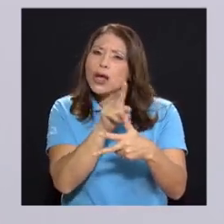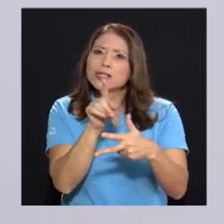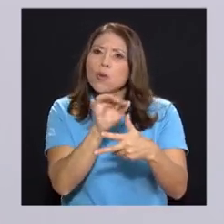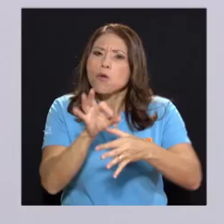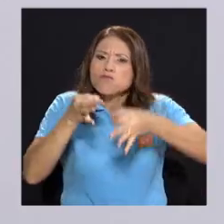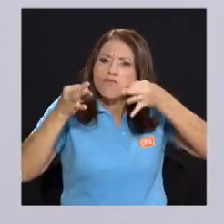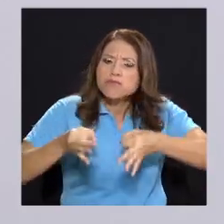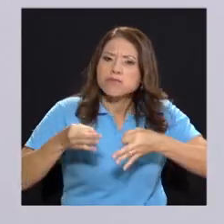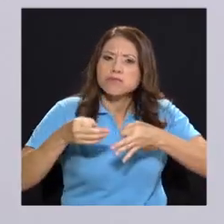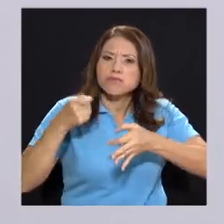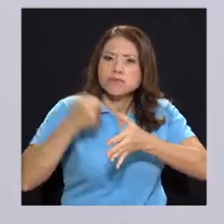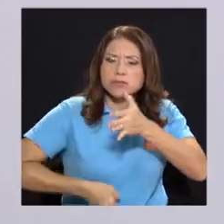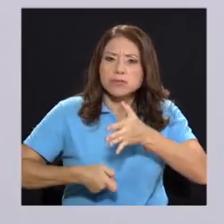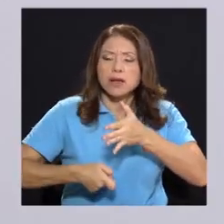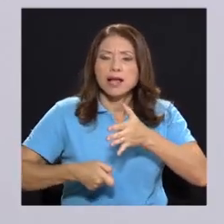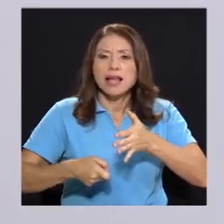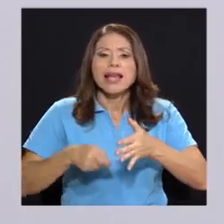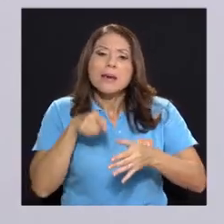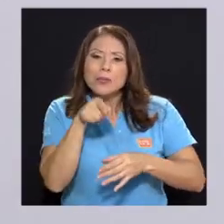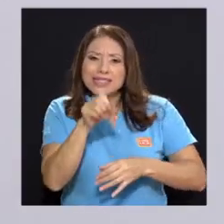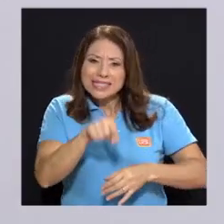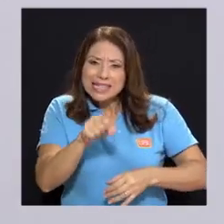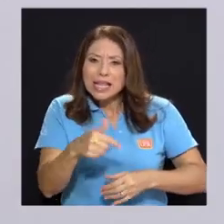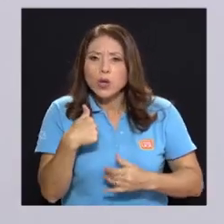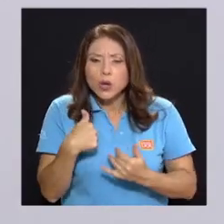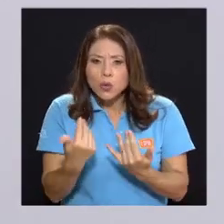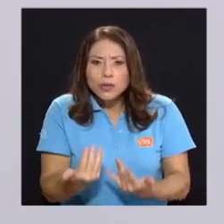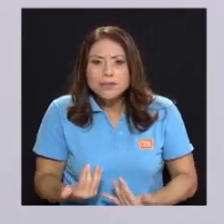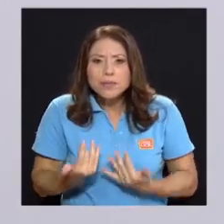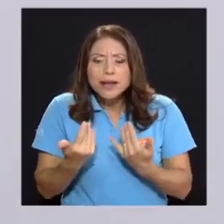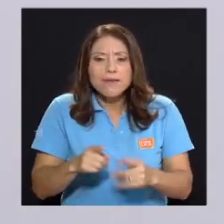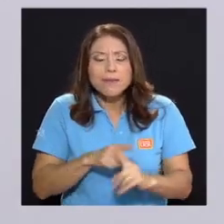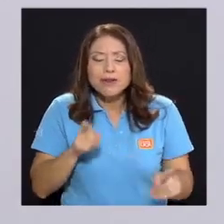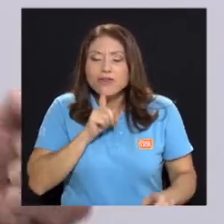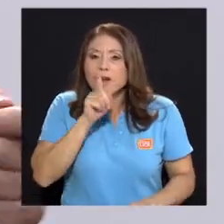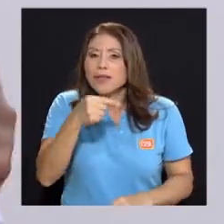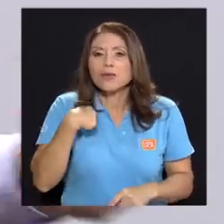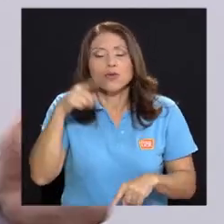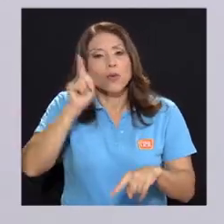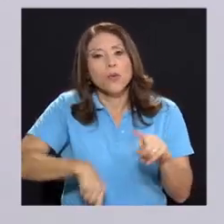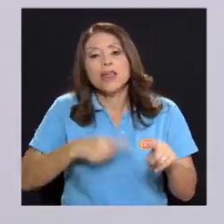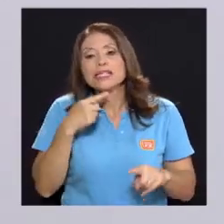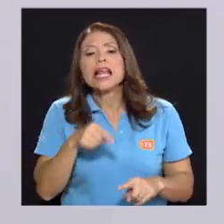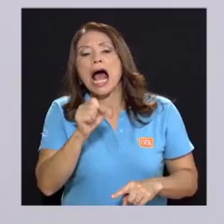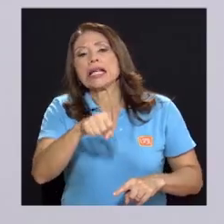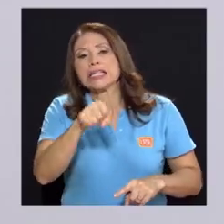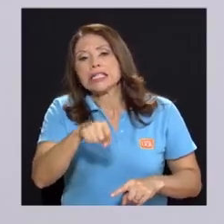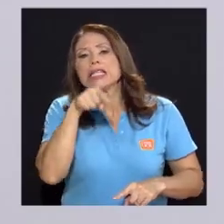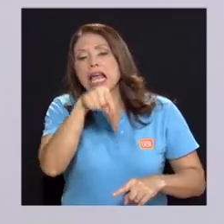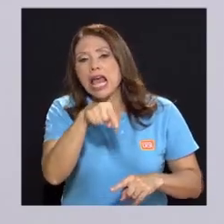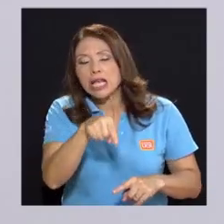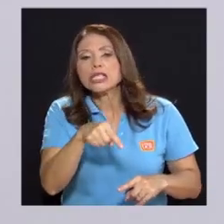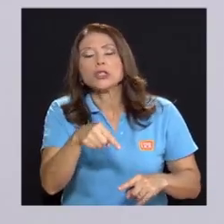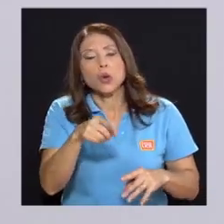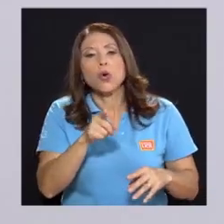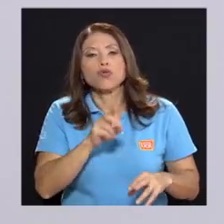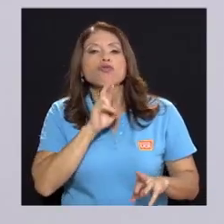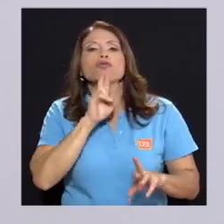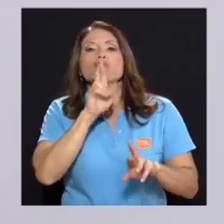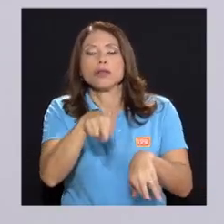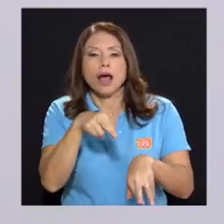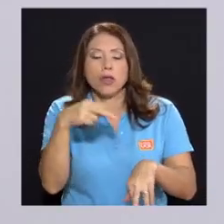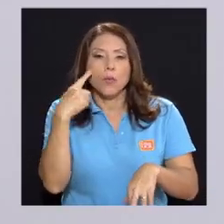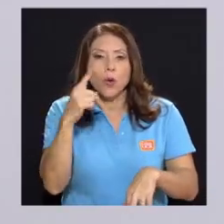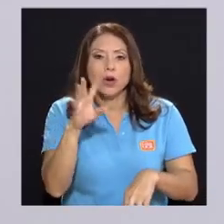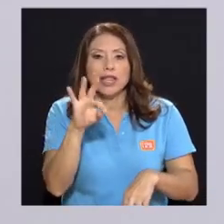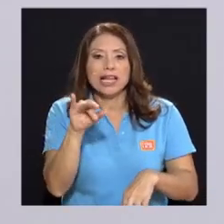uno esperaba pero no es tal que uno puede decir así estadísticamente yo lo puedo decir con sin